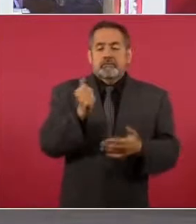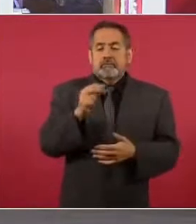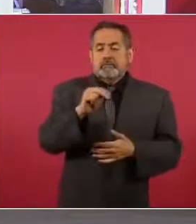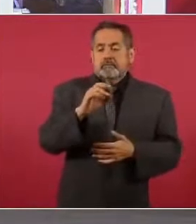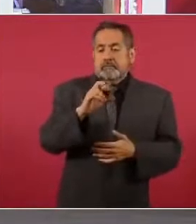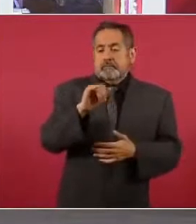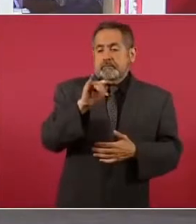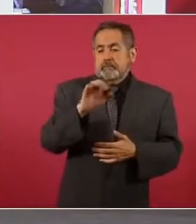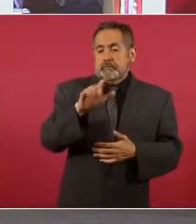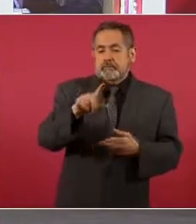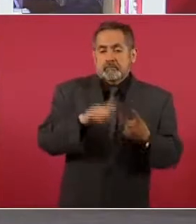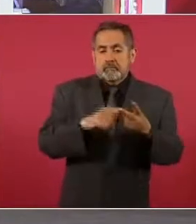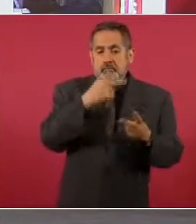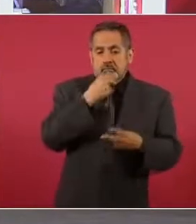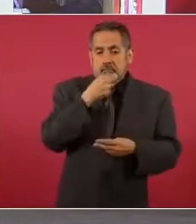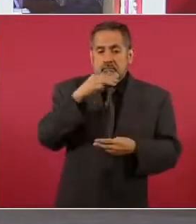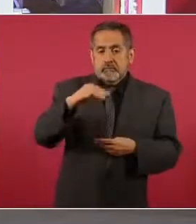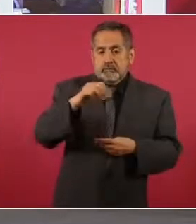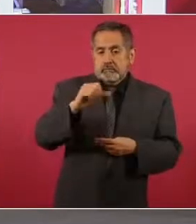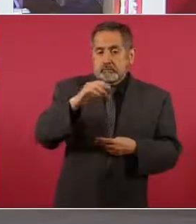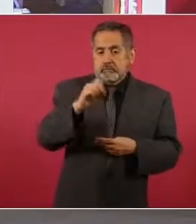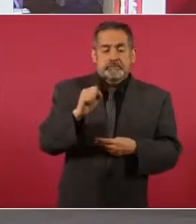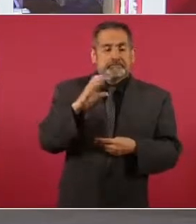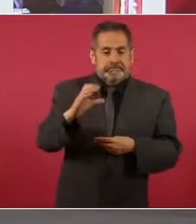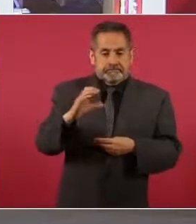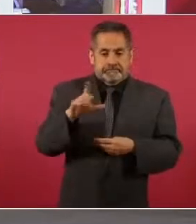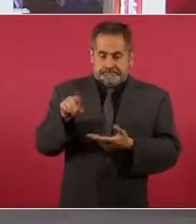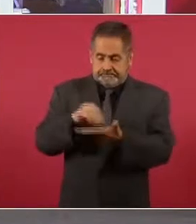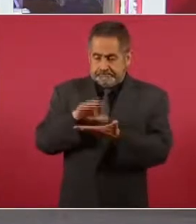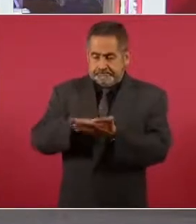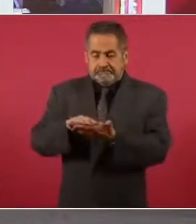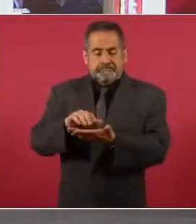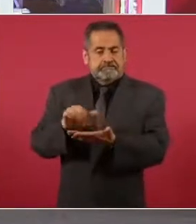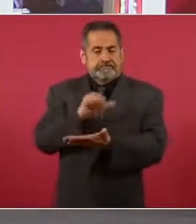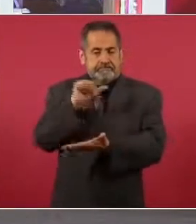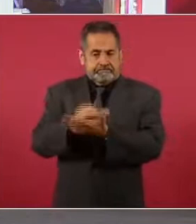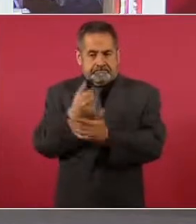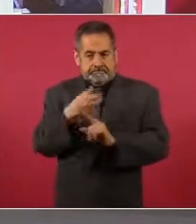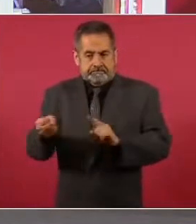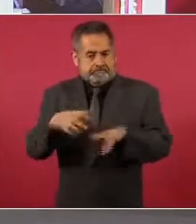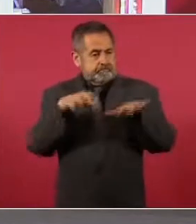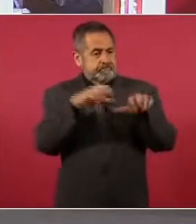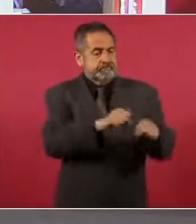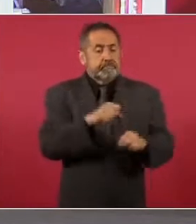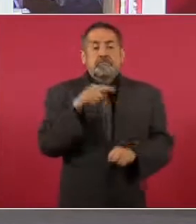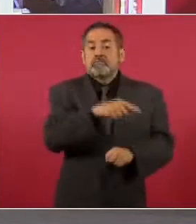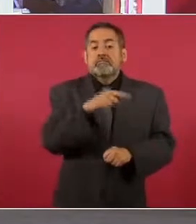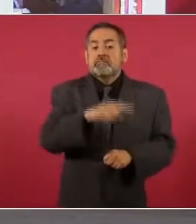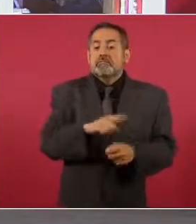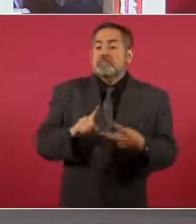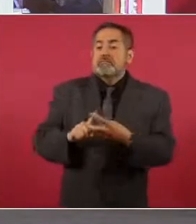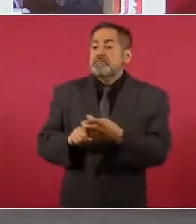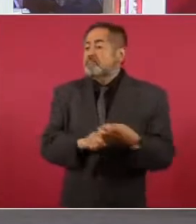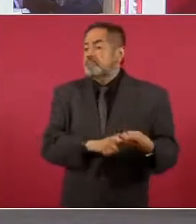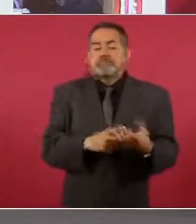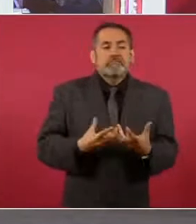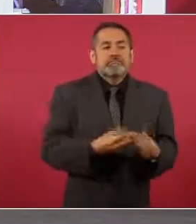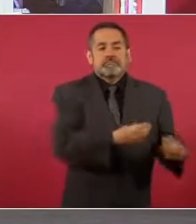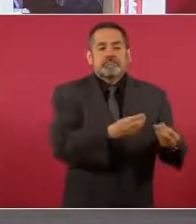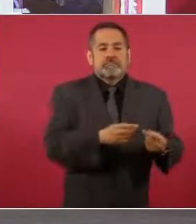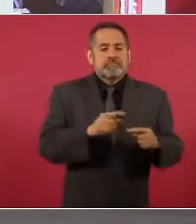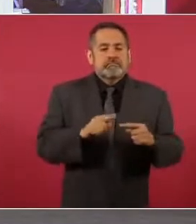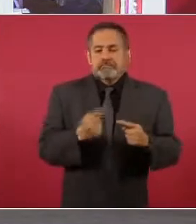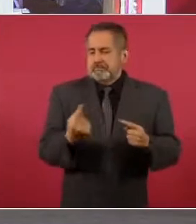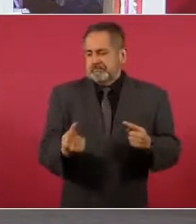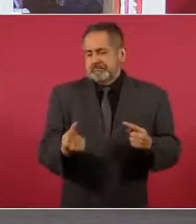de Marcos C., tras cumplimentarle orden de aprehensión por el delito de desaparición cometida por particulares en agravio de